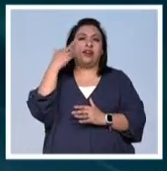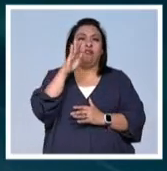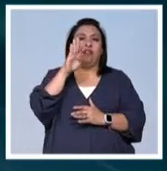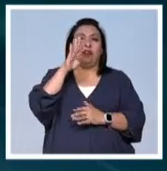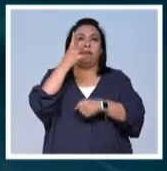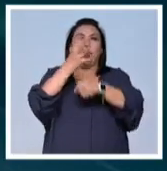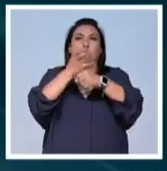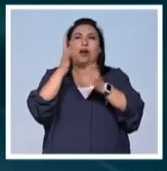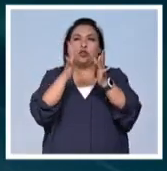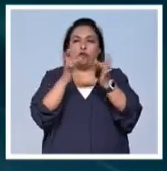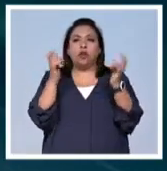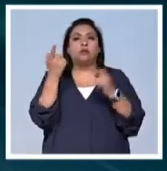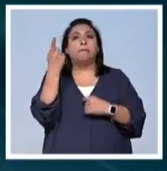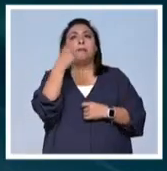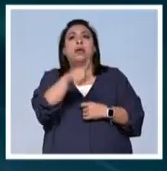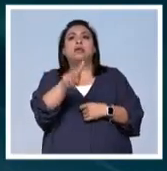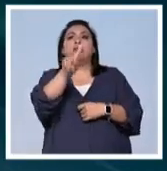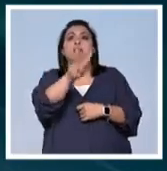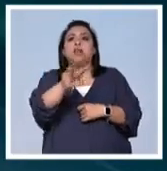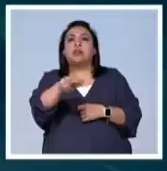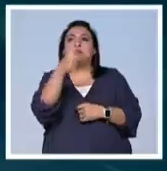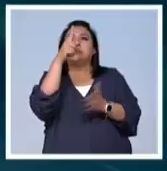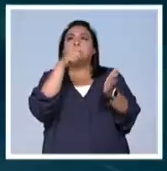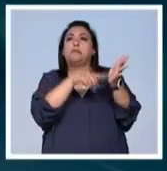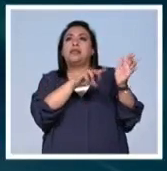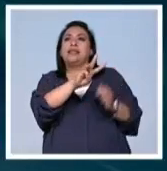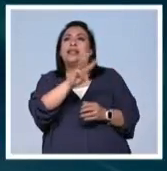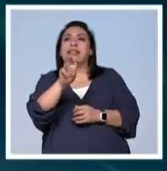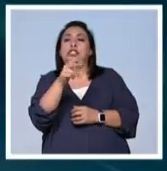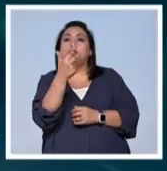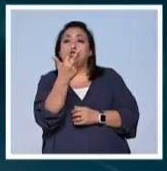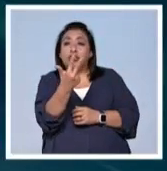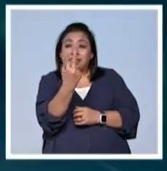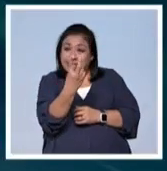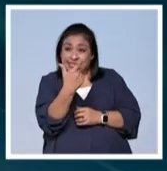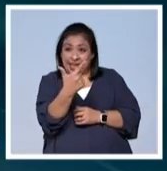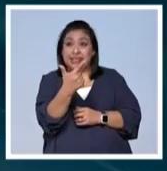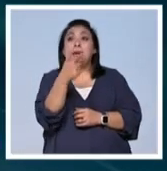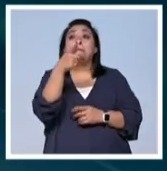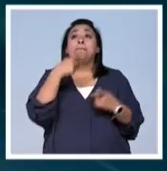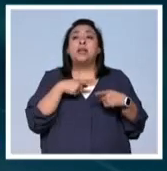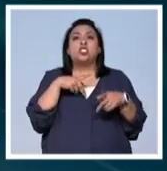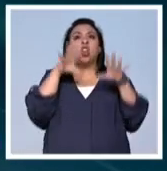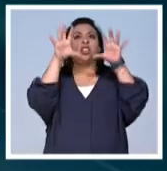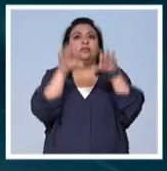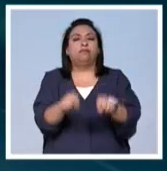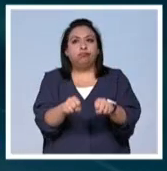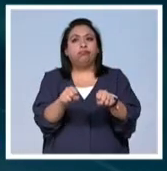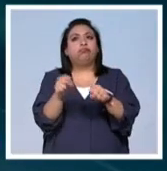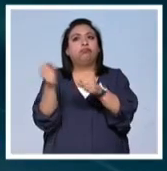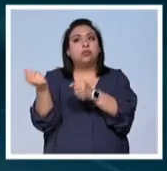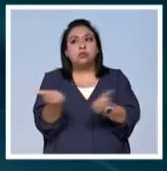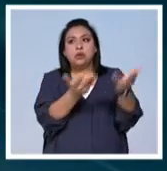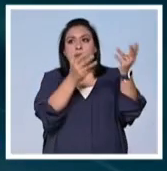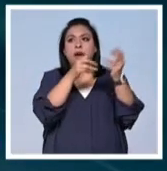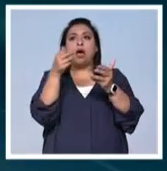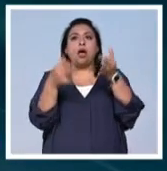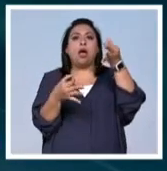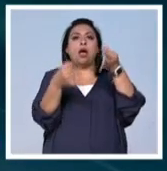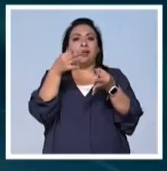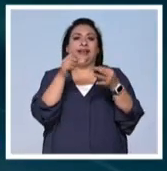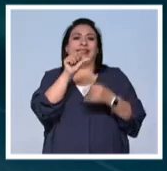IV de Francia ordenó un viernes 13 de 1.307 que los templarios fueran capturados Y llevados ante el tribunal